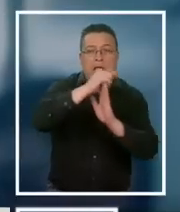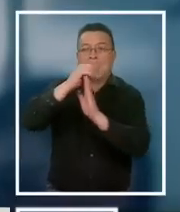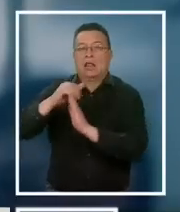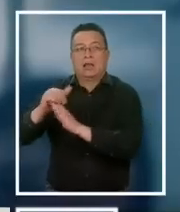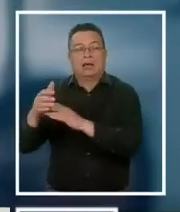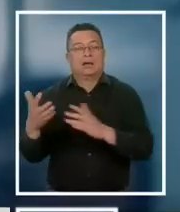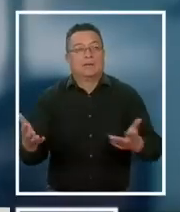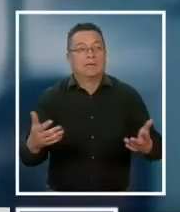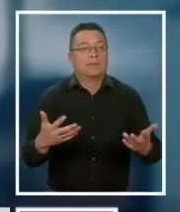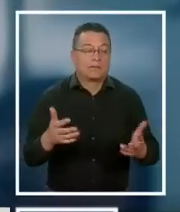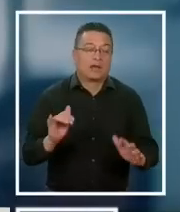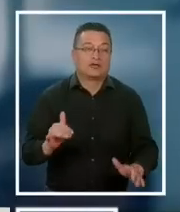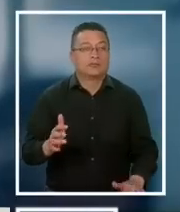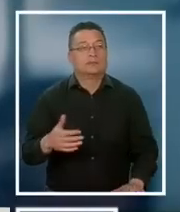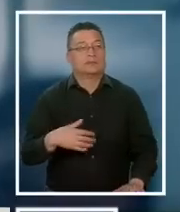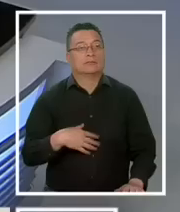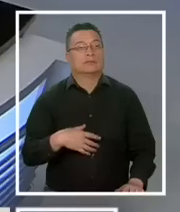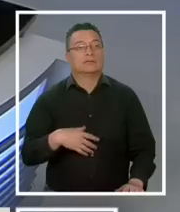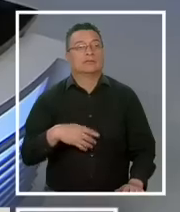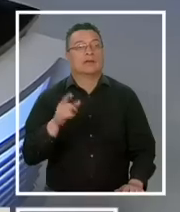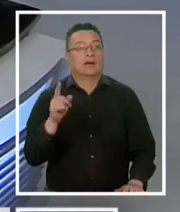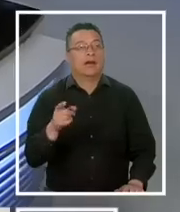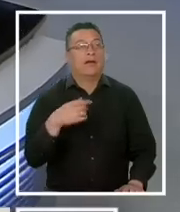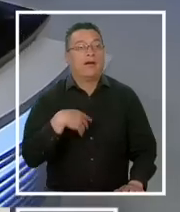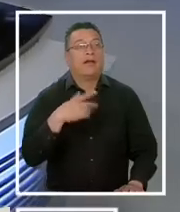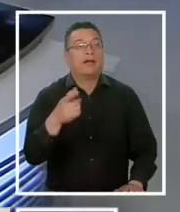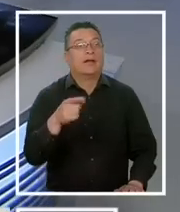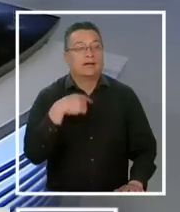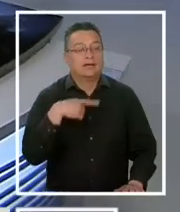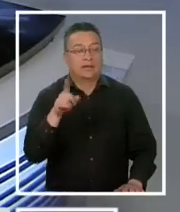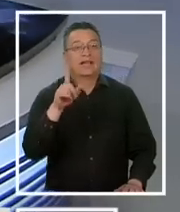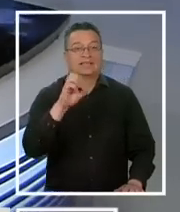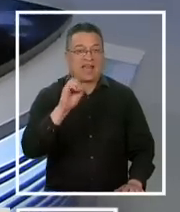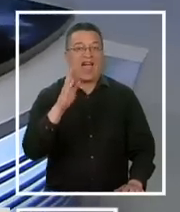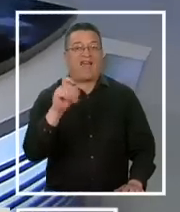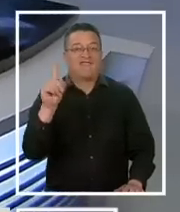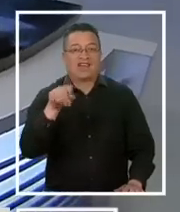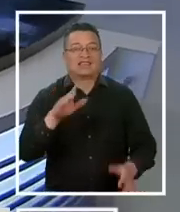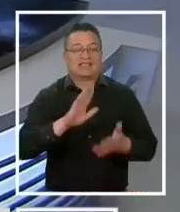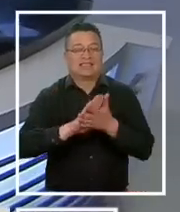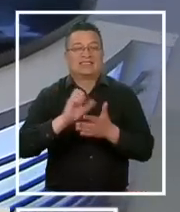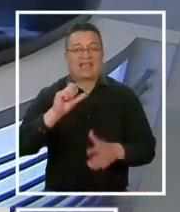de ellas te aguante